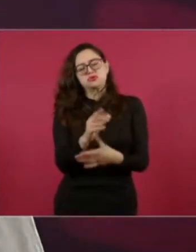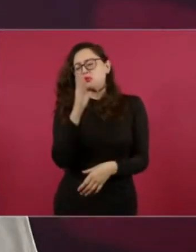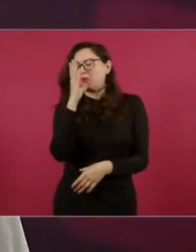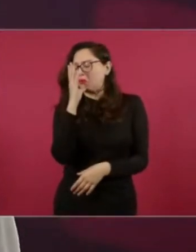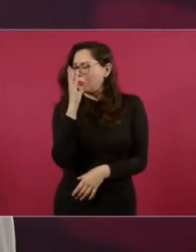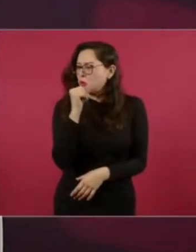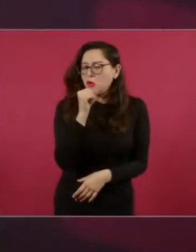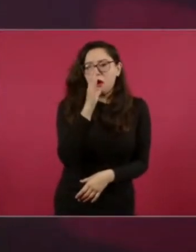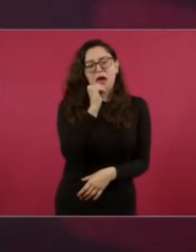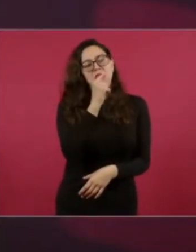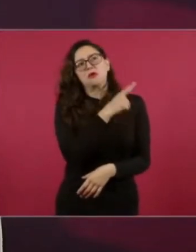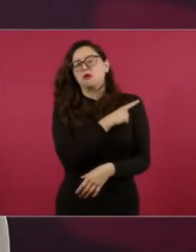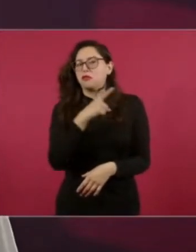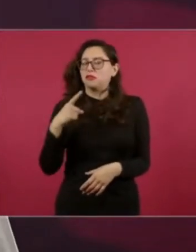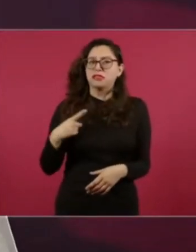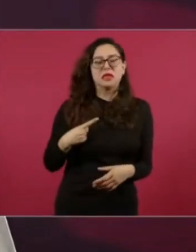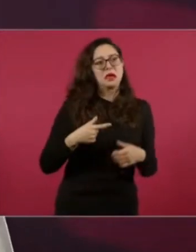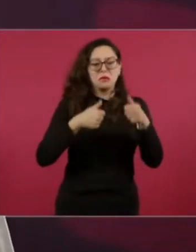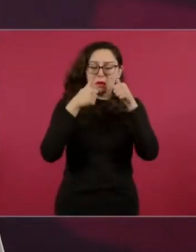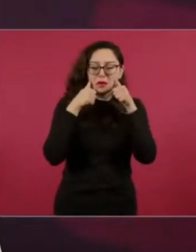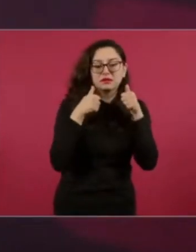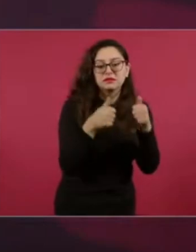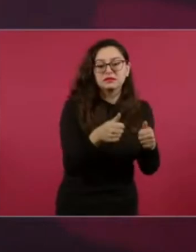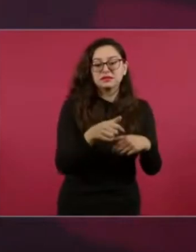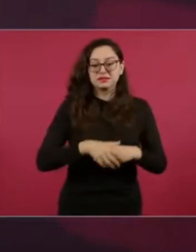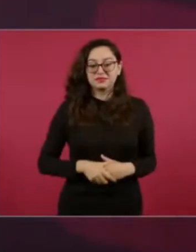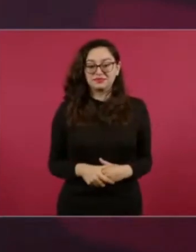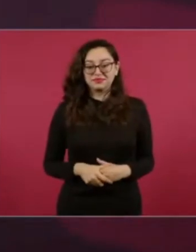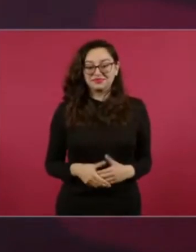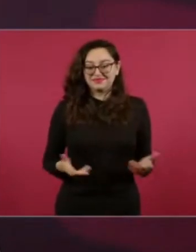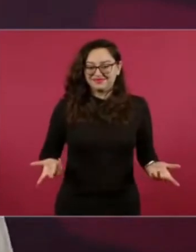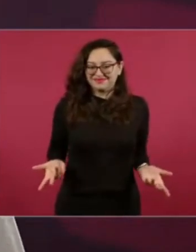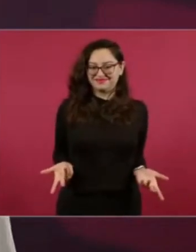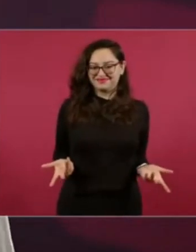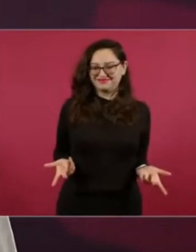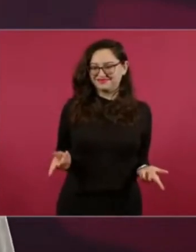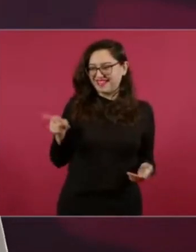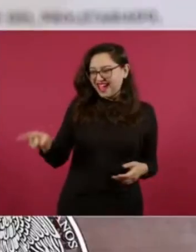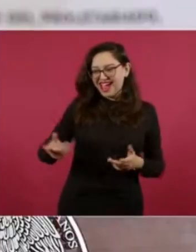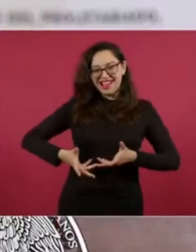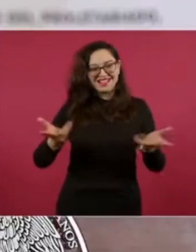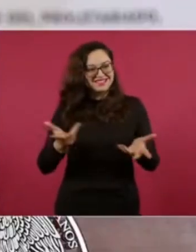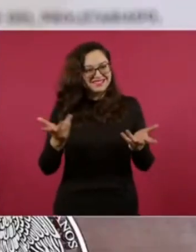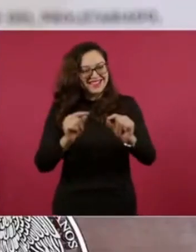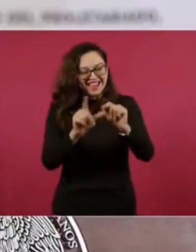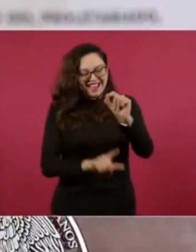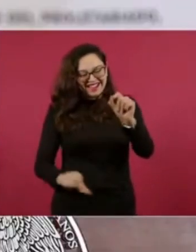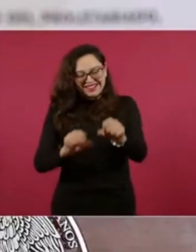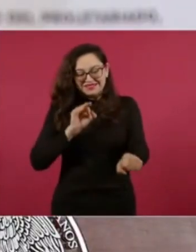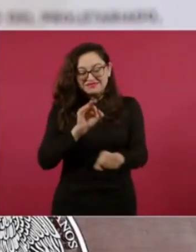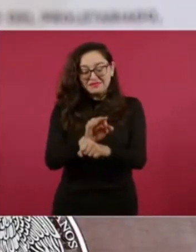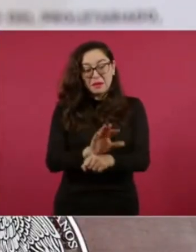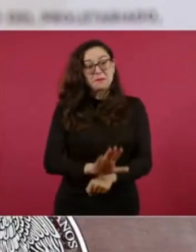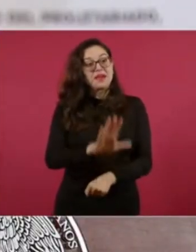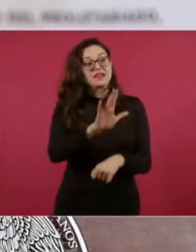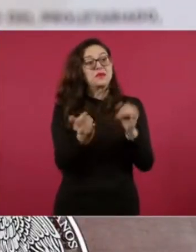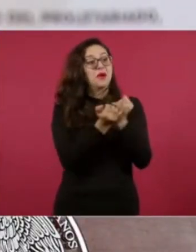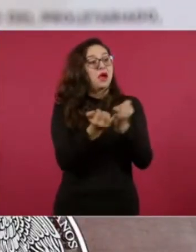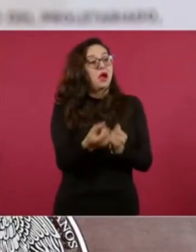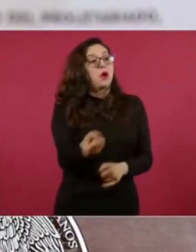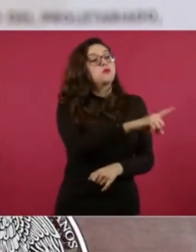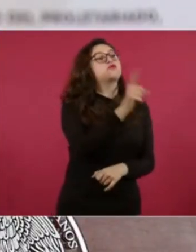es como decir lo que dijo la señora, que no podemos mencionar aquí, que ella misma nos quitó las cadenas casi que con sus manos. Pero como no